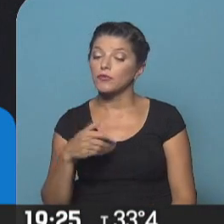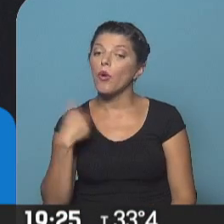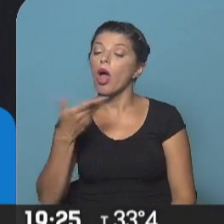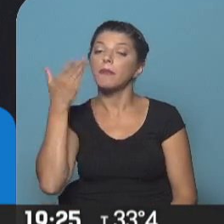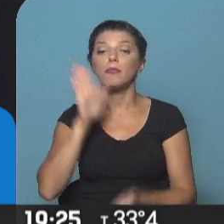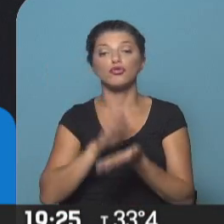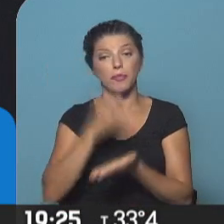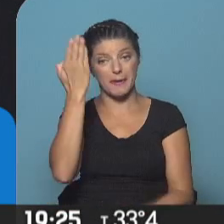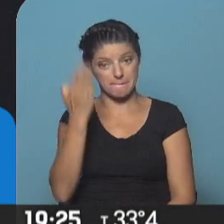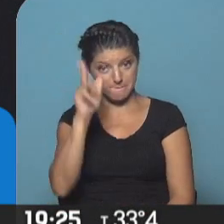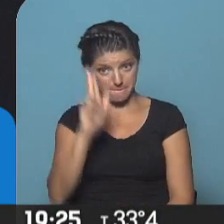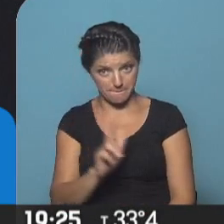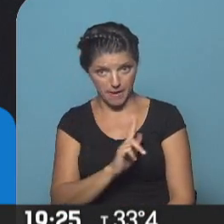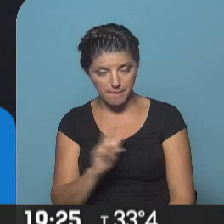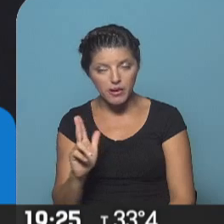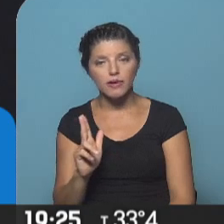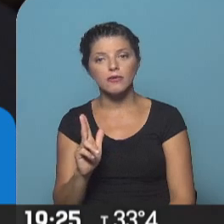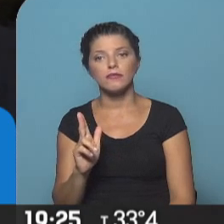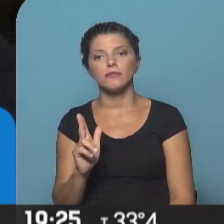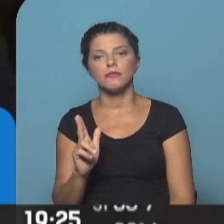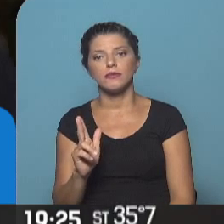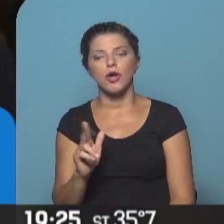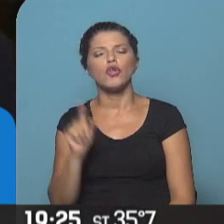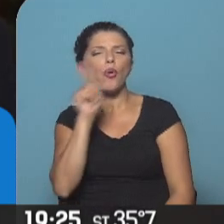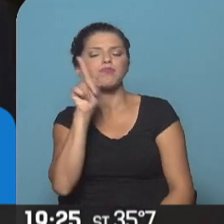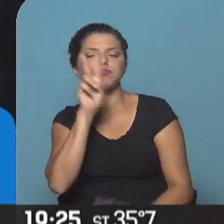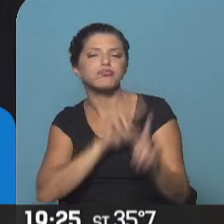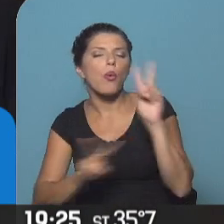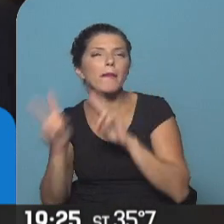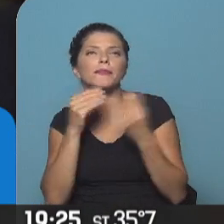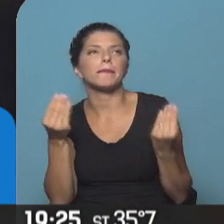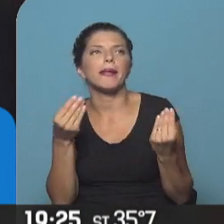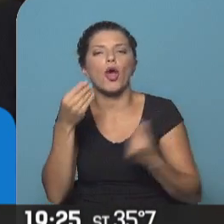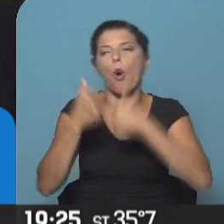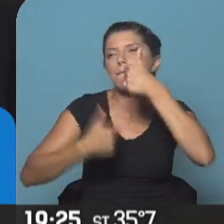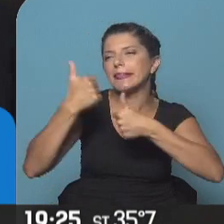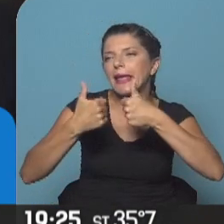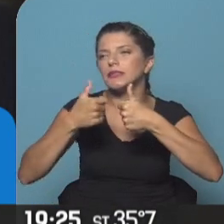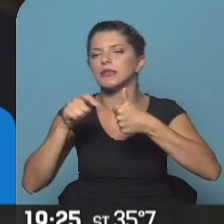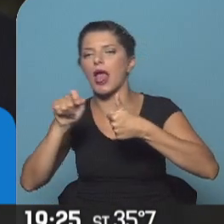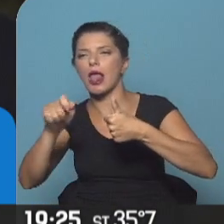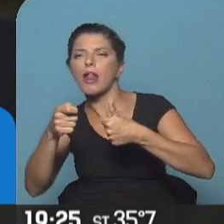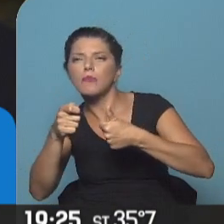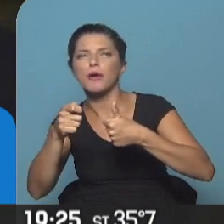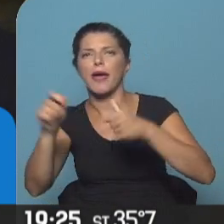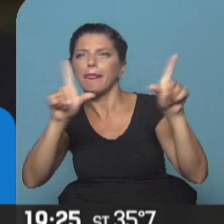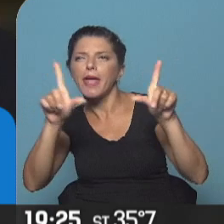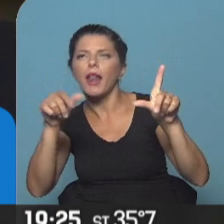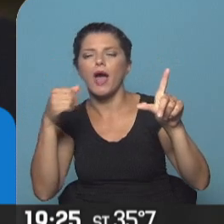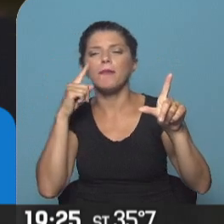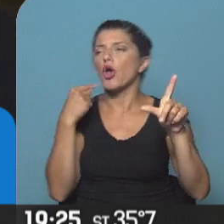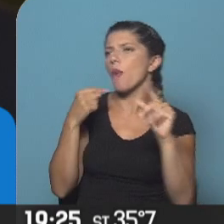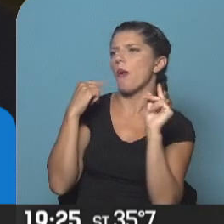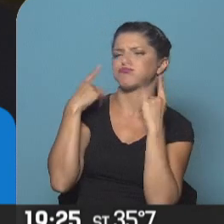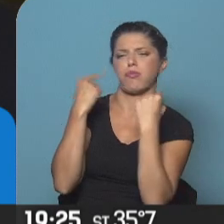no buscar el rating de los programas televisivos a ver en qué cosa podemos criticar al Papa, sino ver